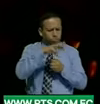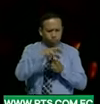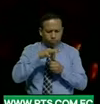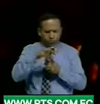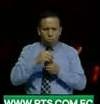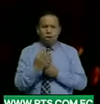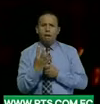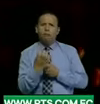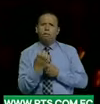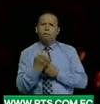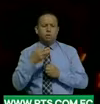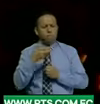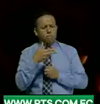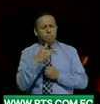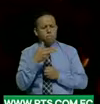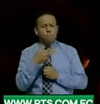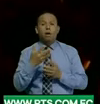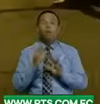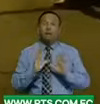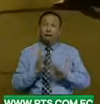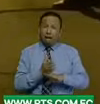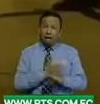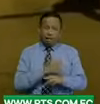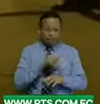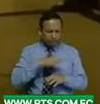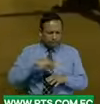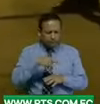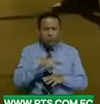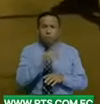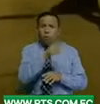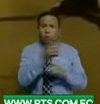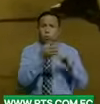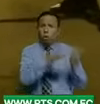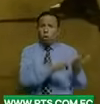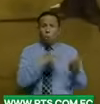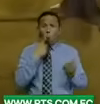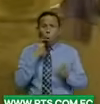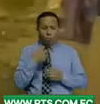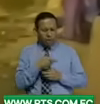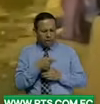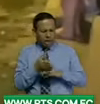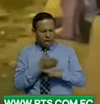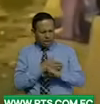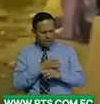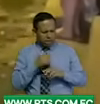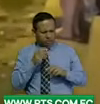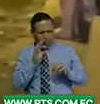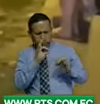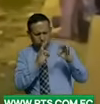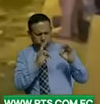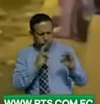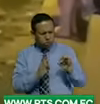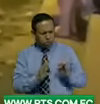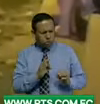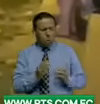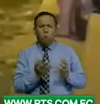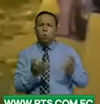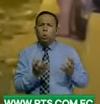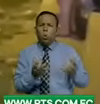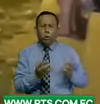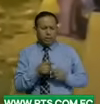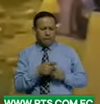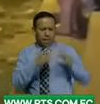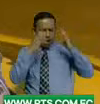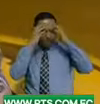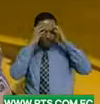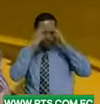indicios balísticos del calibre 9 milímetros. El cuerpo del infortunado hombre presentaba algunos impactos, la mayoría se habían alojado en